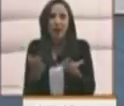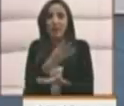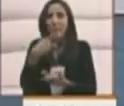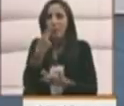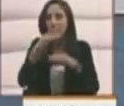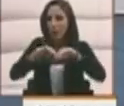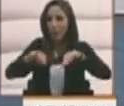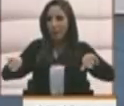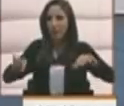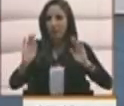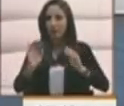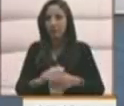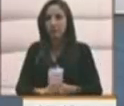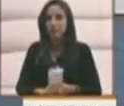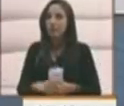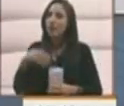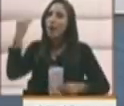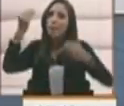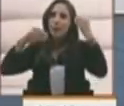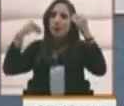político.